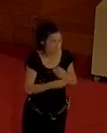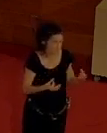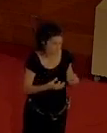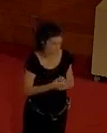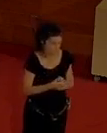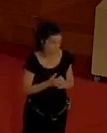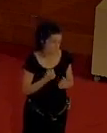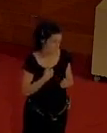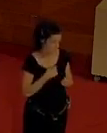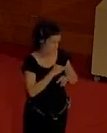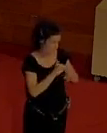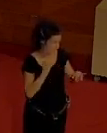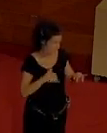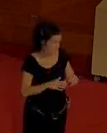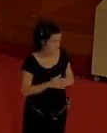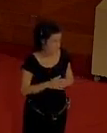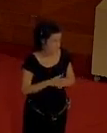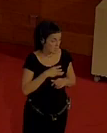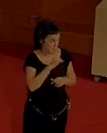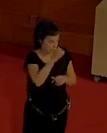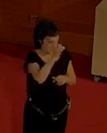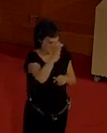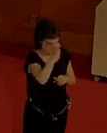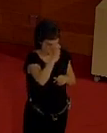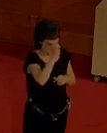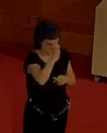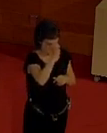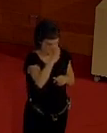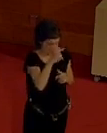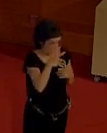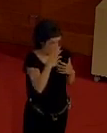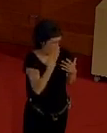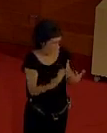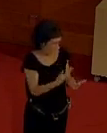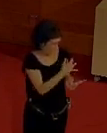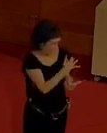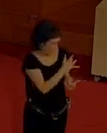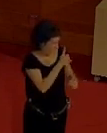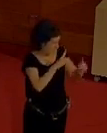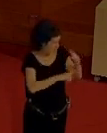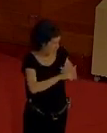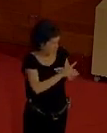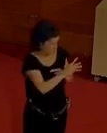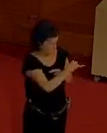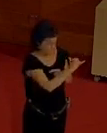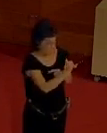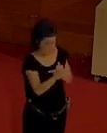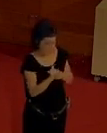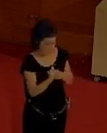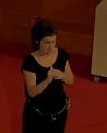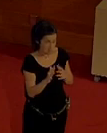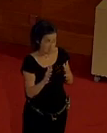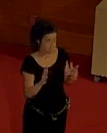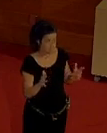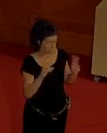remato ahí India hoy en día con que con lo que tiene ya tiene suficientes problemas en casa como para imaginarnos que India tiene